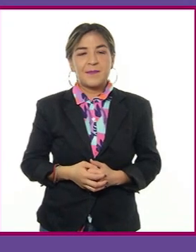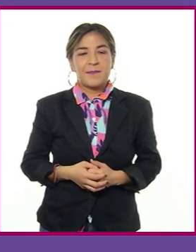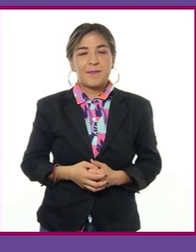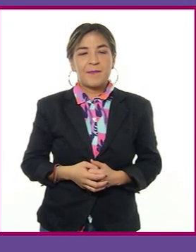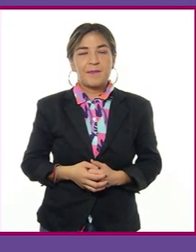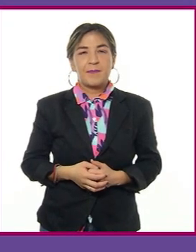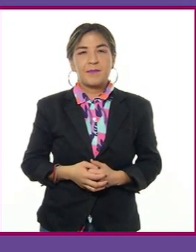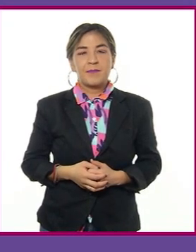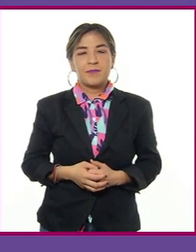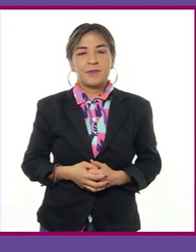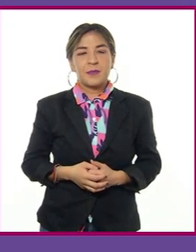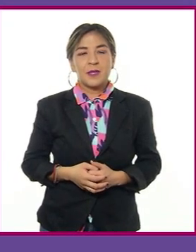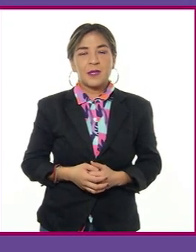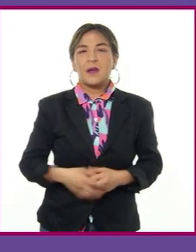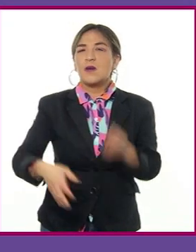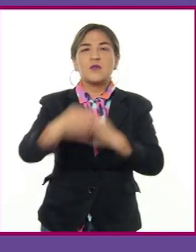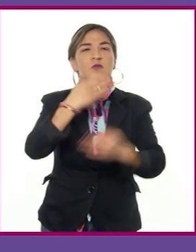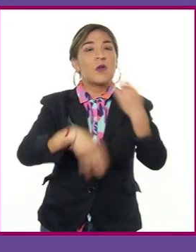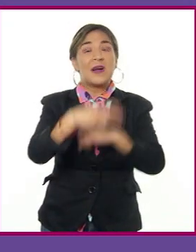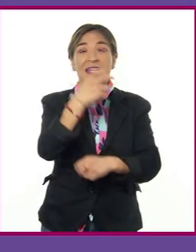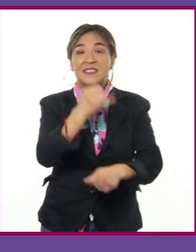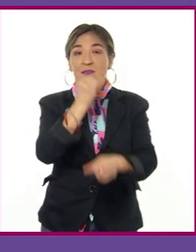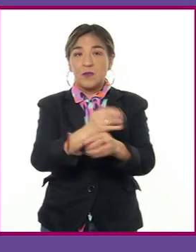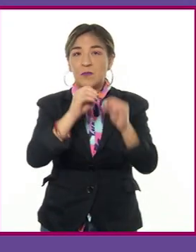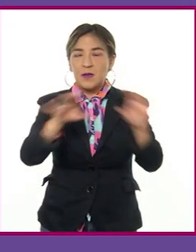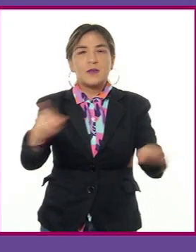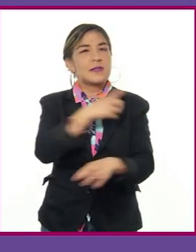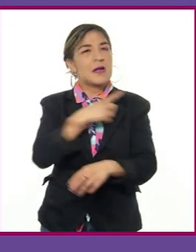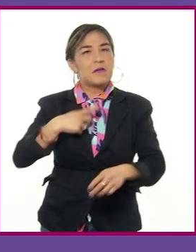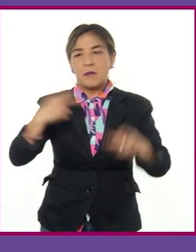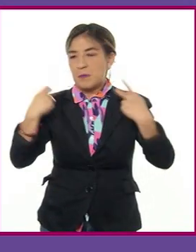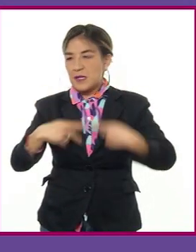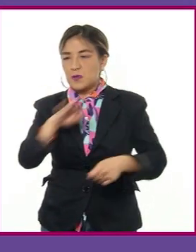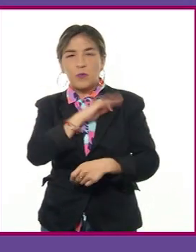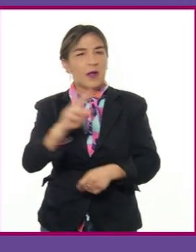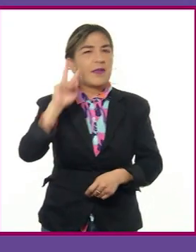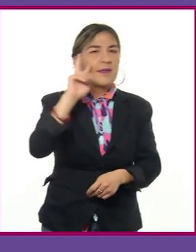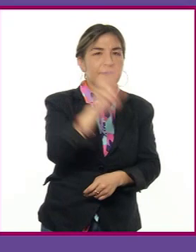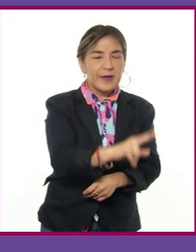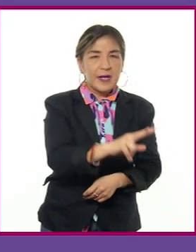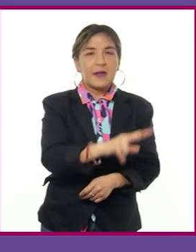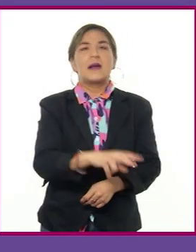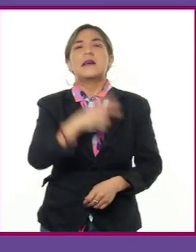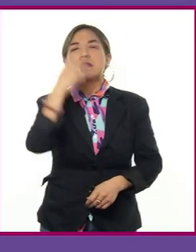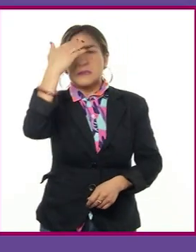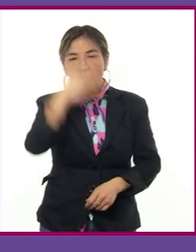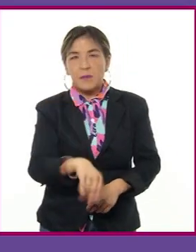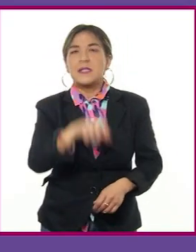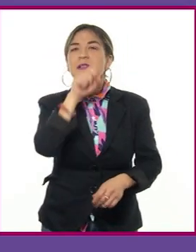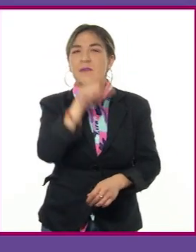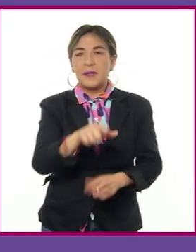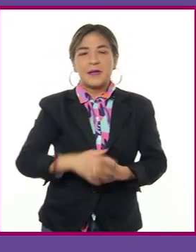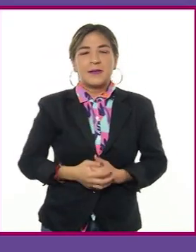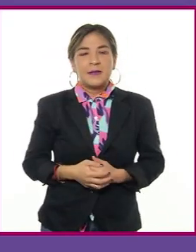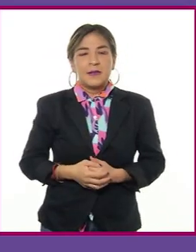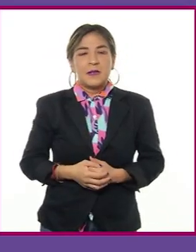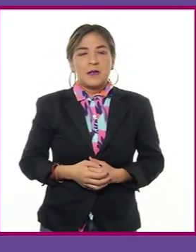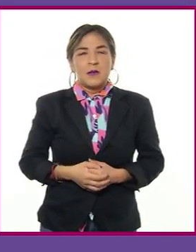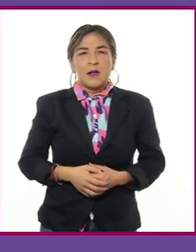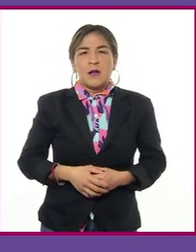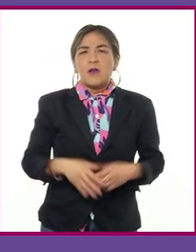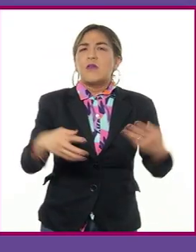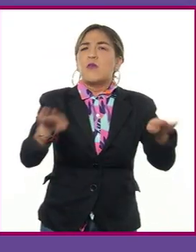información debe estar al alcance de todas las personas. Por ejemplo, saber en qué y cómo